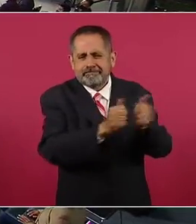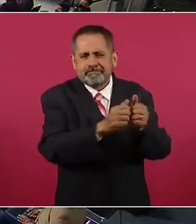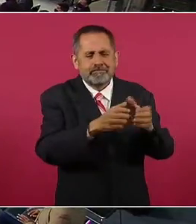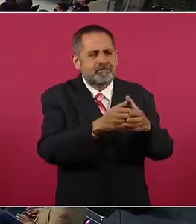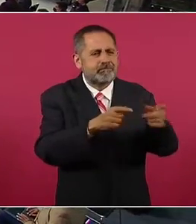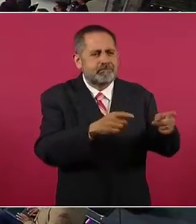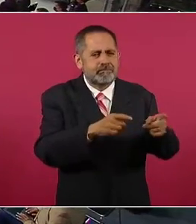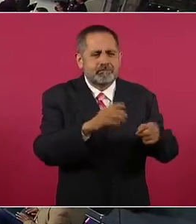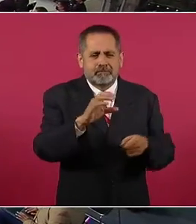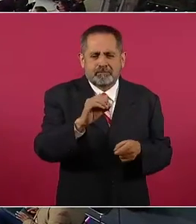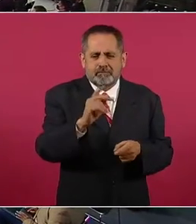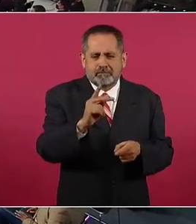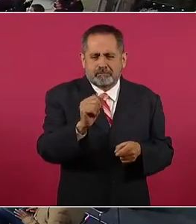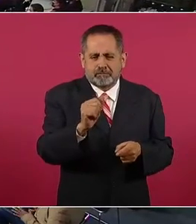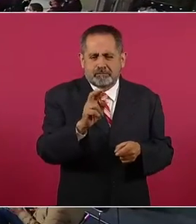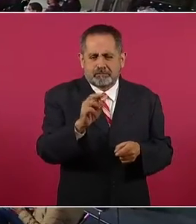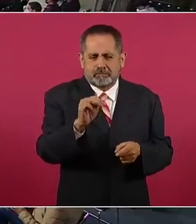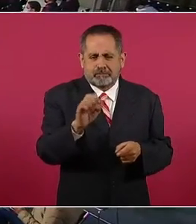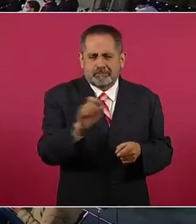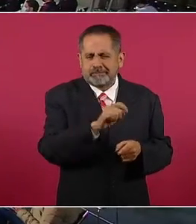el que estaba en Coparmex,